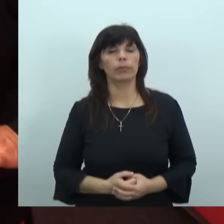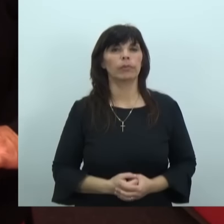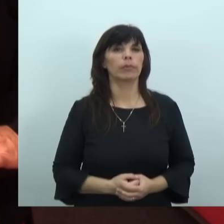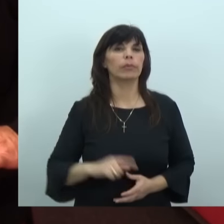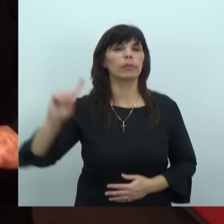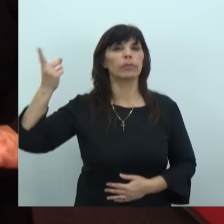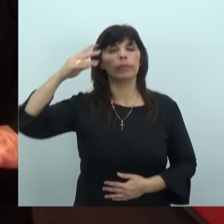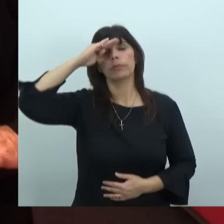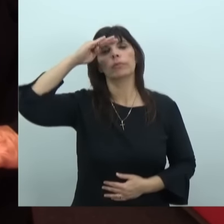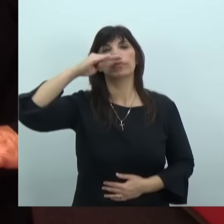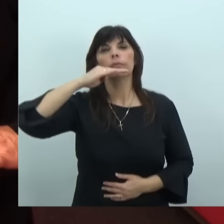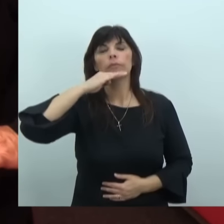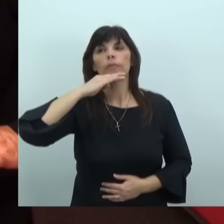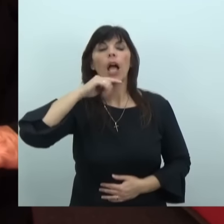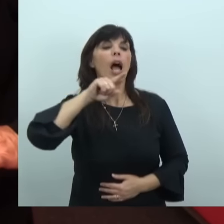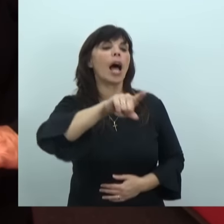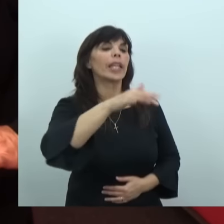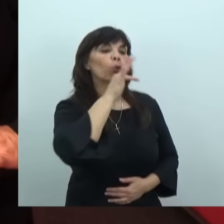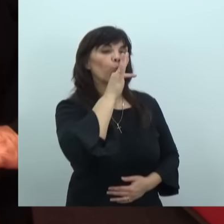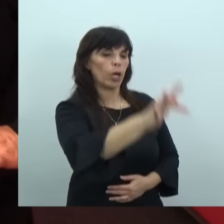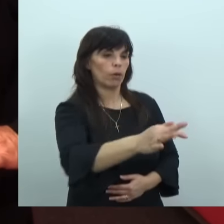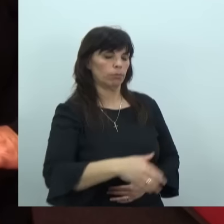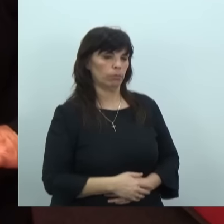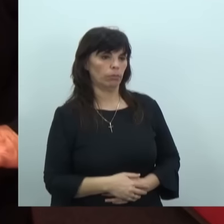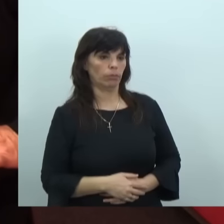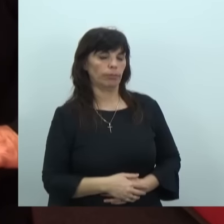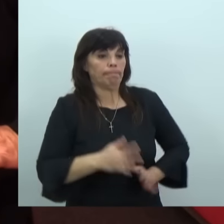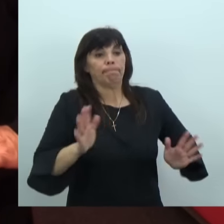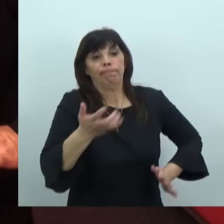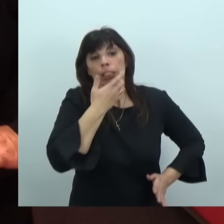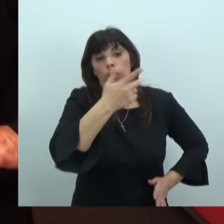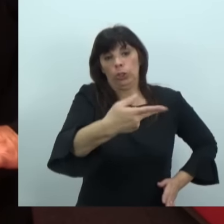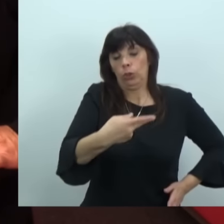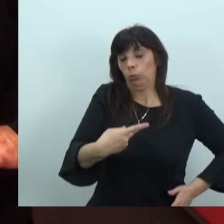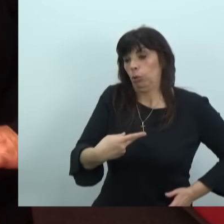Dios el Padre te promete algo, pero si tú y yo vivimos